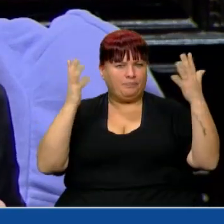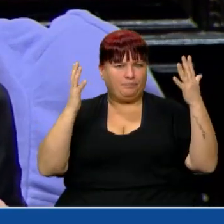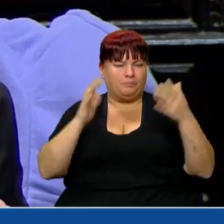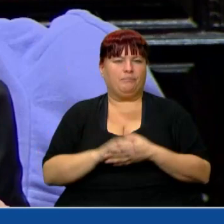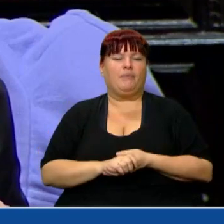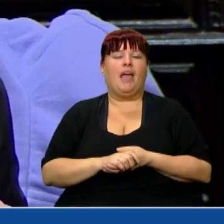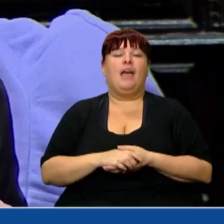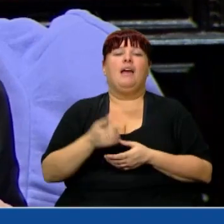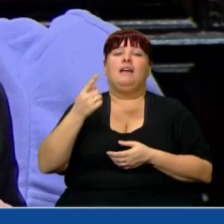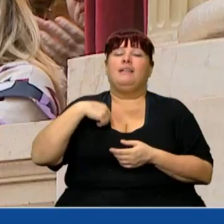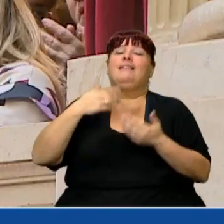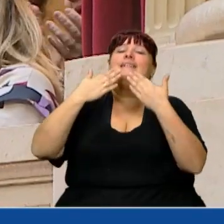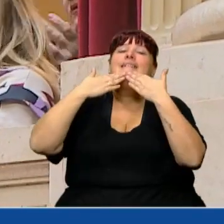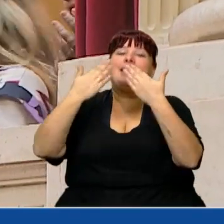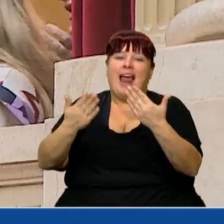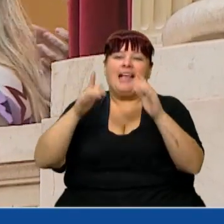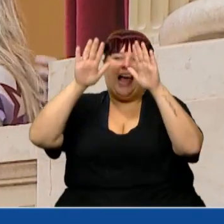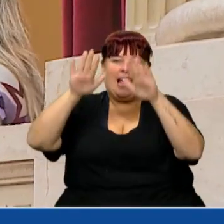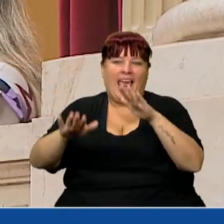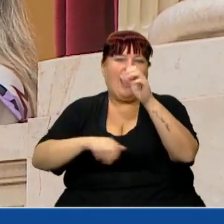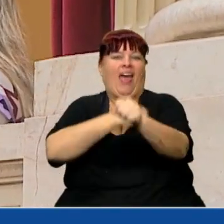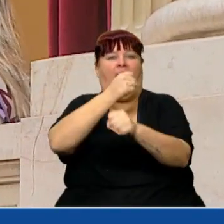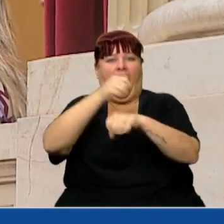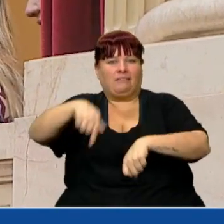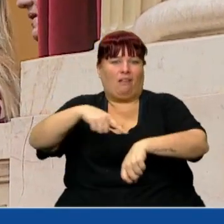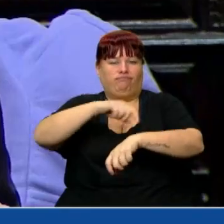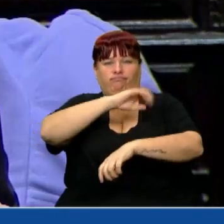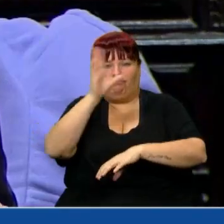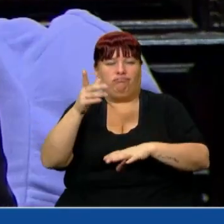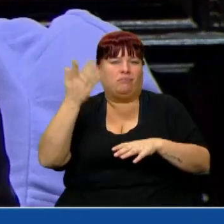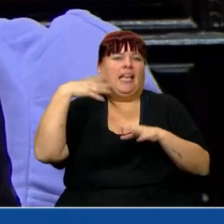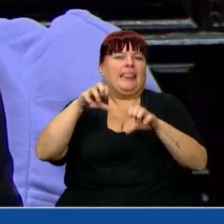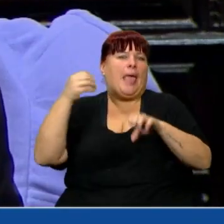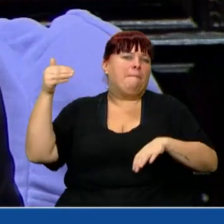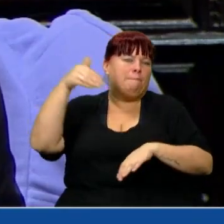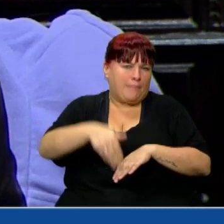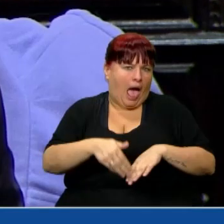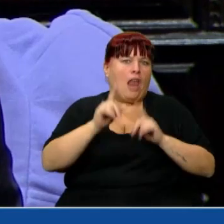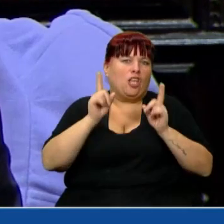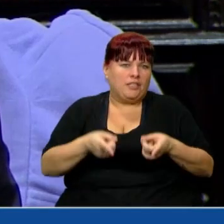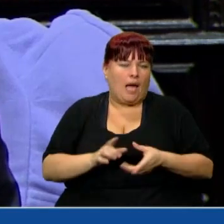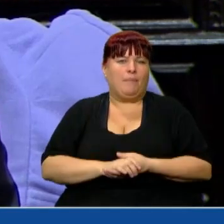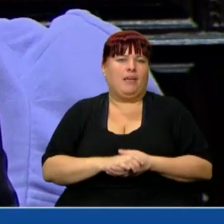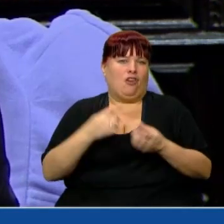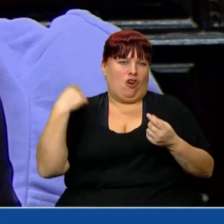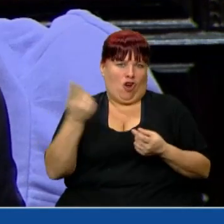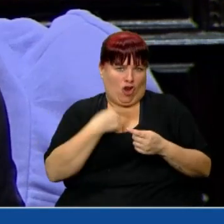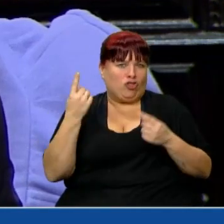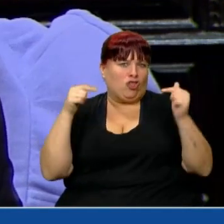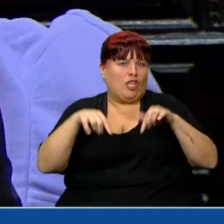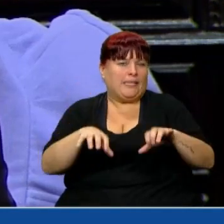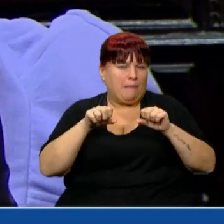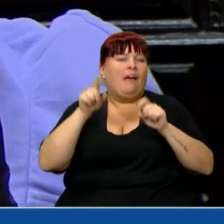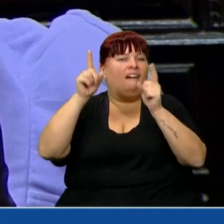a quienes les agradezco que se hayan quedado hasta esta hora y están desde muy temprano también, como muchos de nosotros y